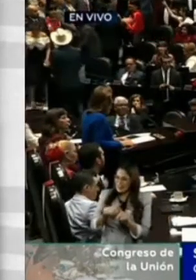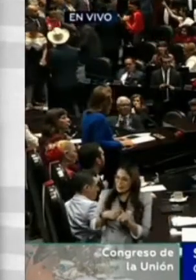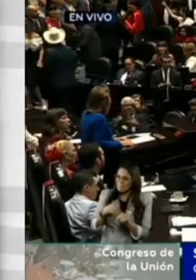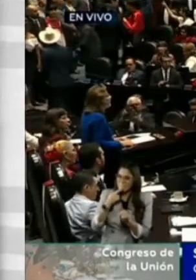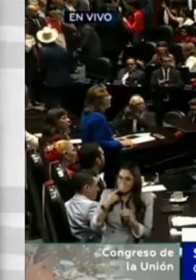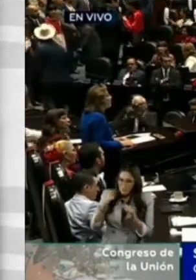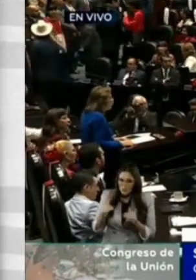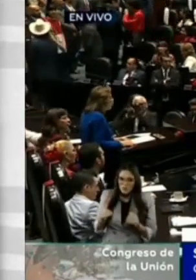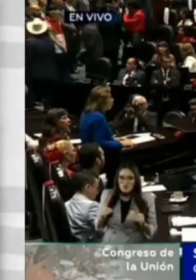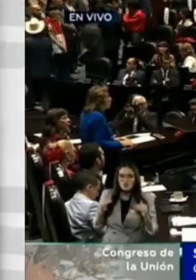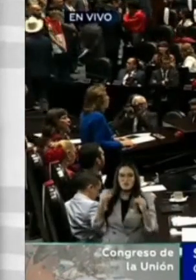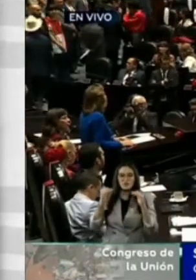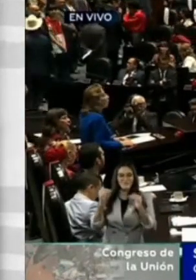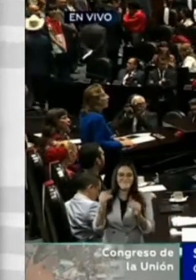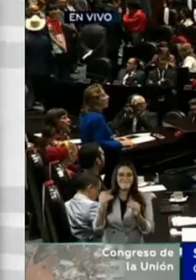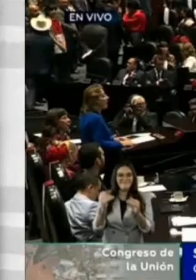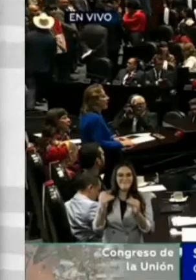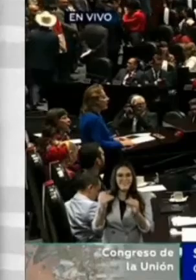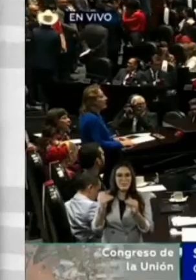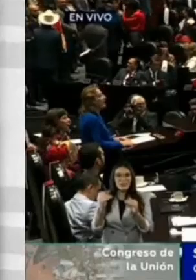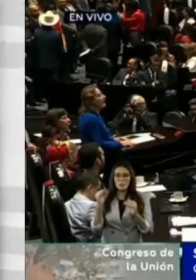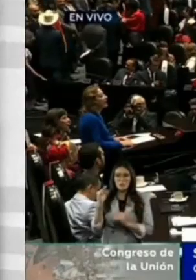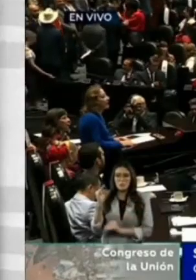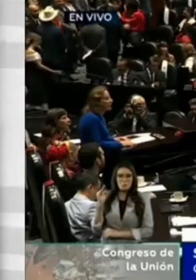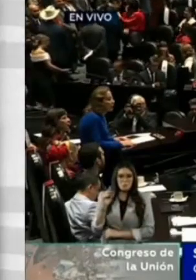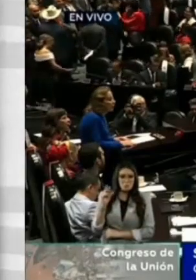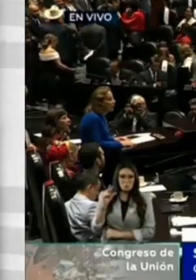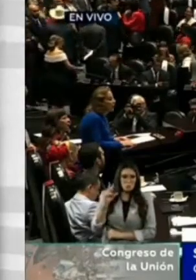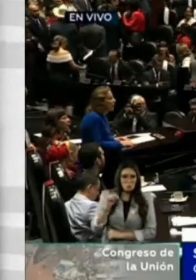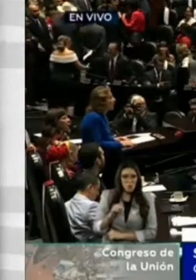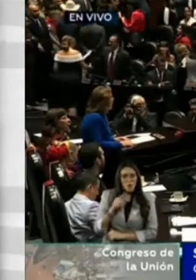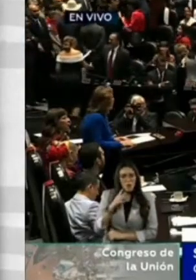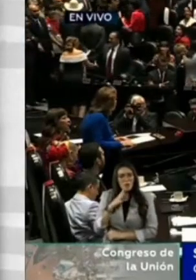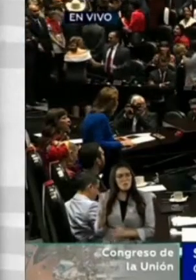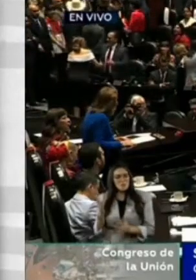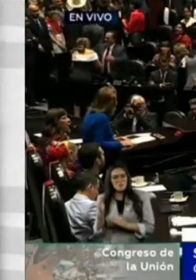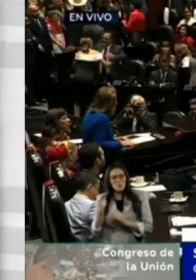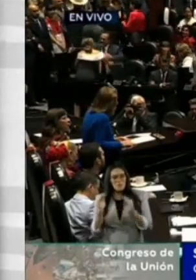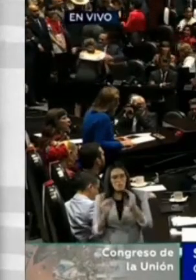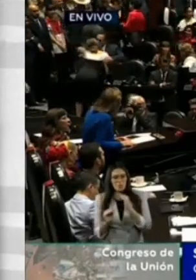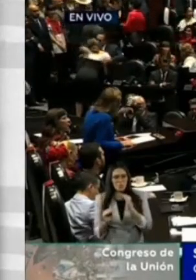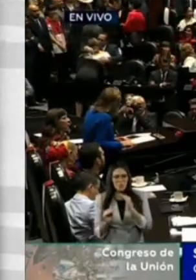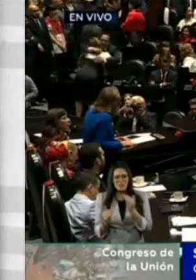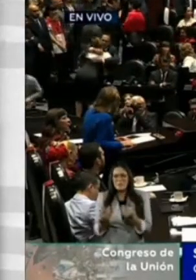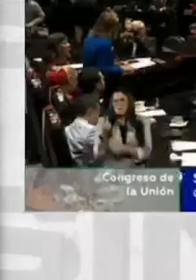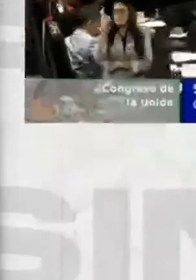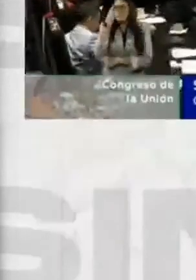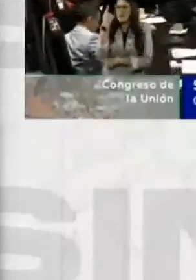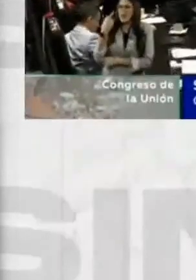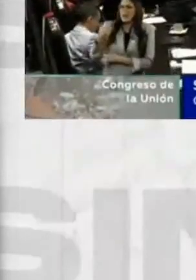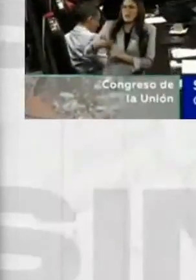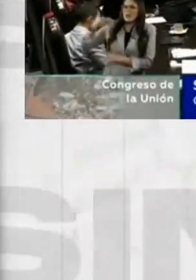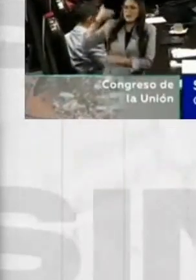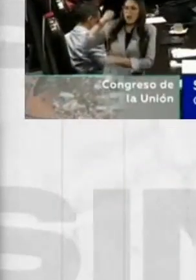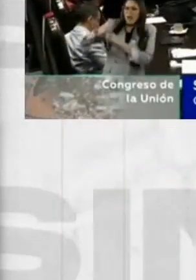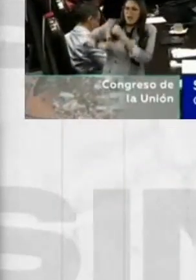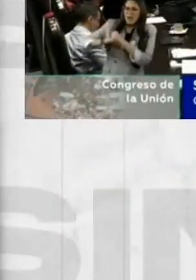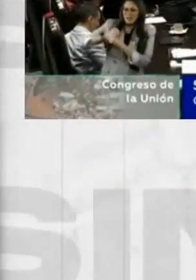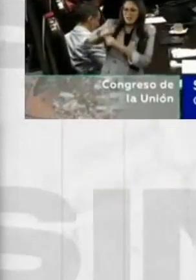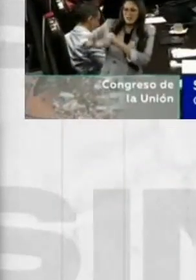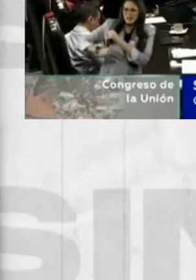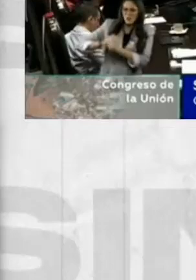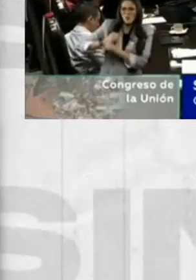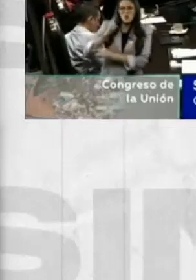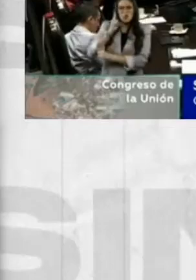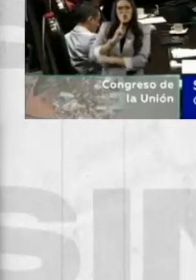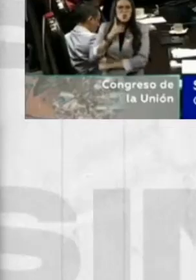Para sentar precedentes para futuros casos, no de México necesariamente, sino del resto de América Latina, Toño, Pepe. A la